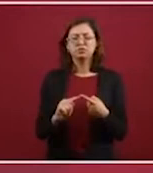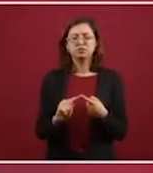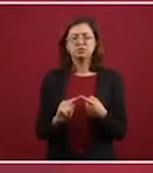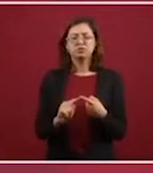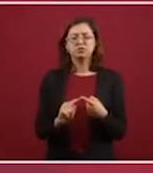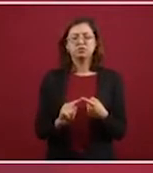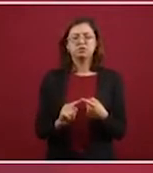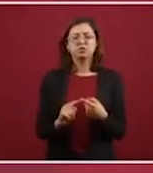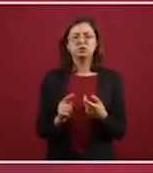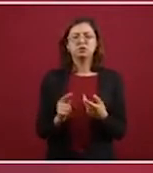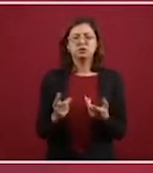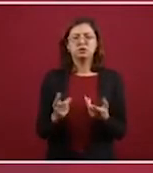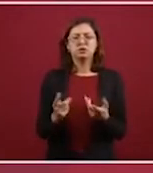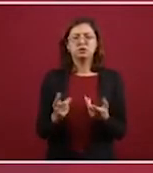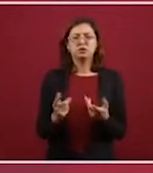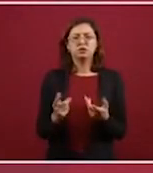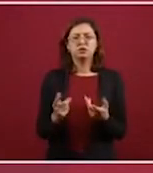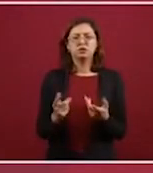y ayer estuvieron